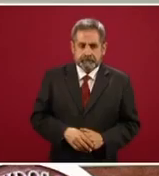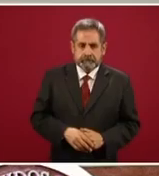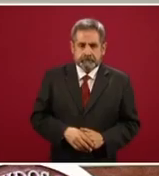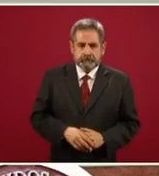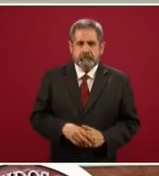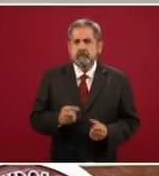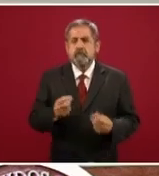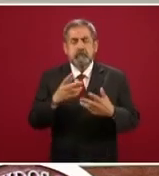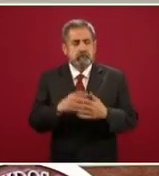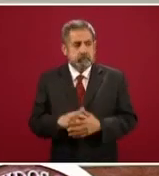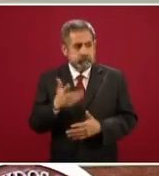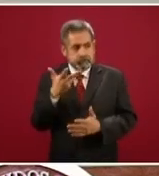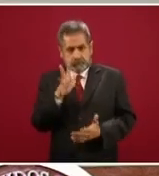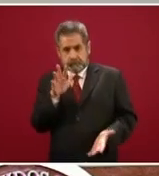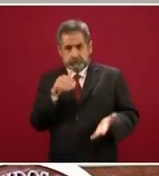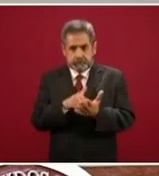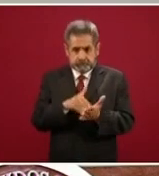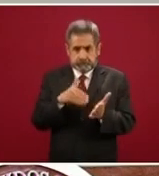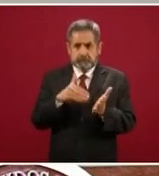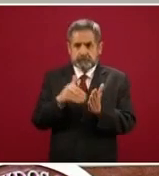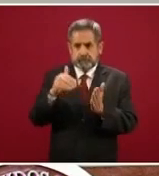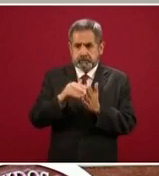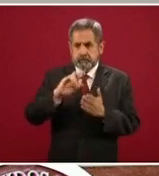en 10,000 millones de dólares.